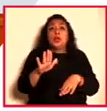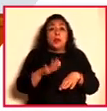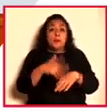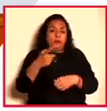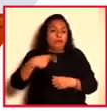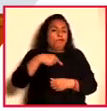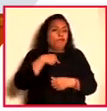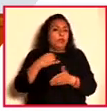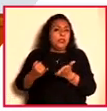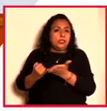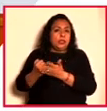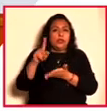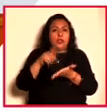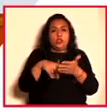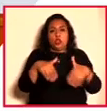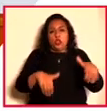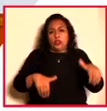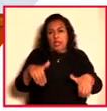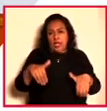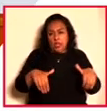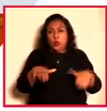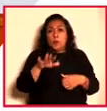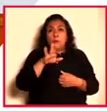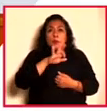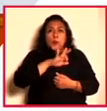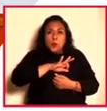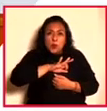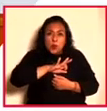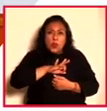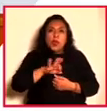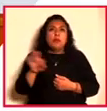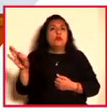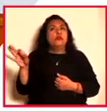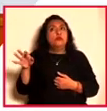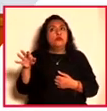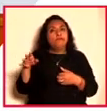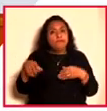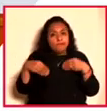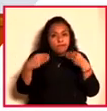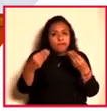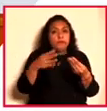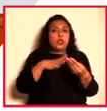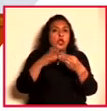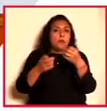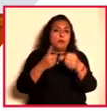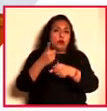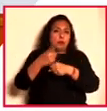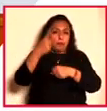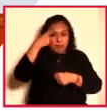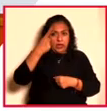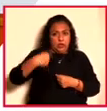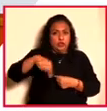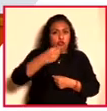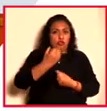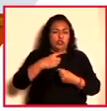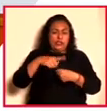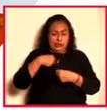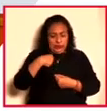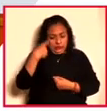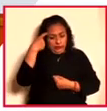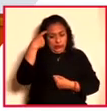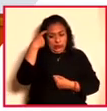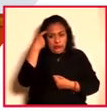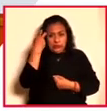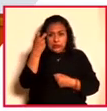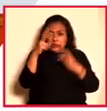a través del teatro, poder brindar una oportunidad para que la sociedad reflexione sobre este